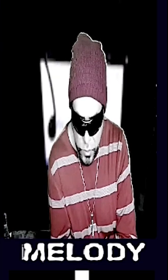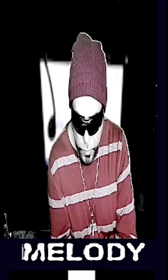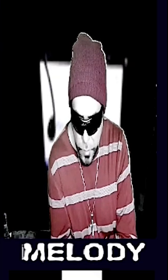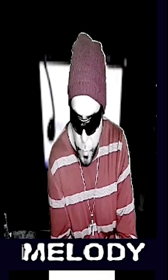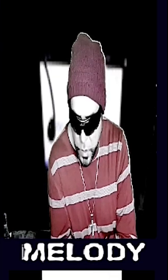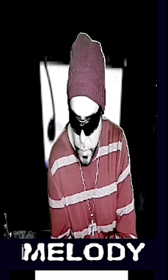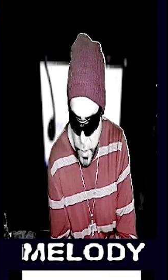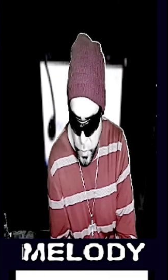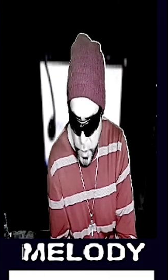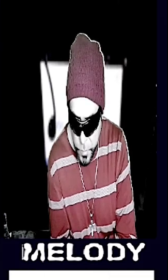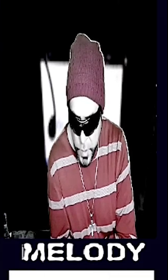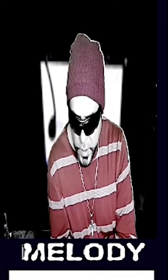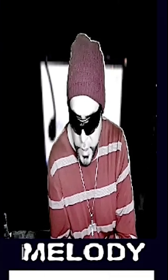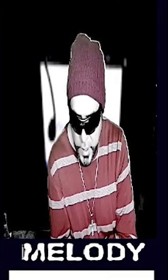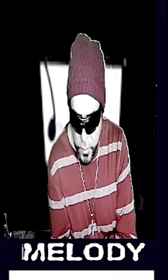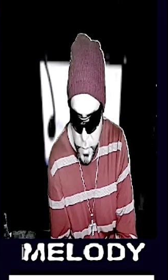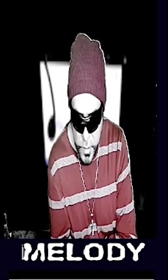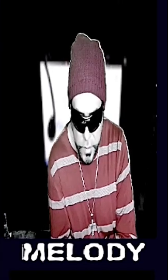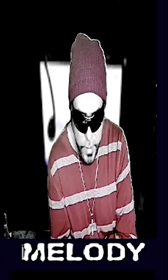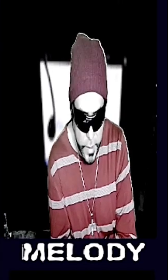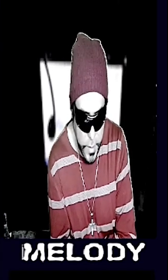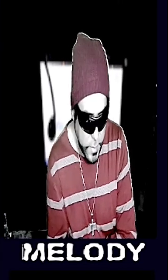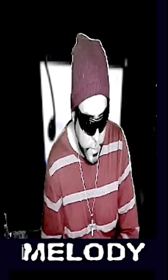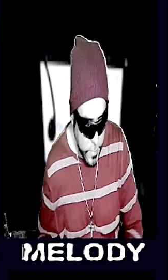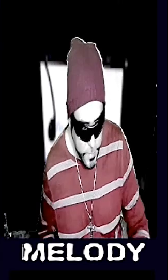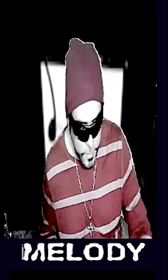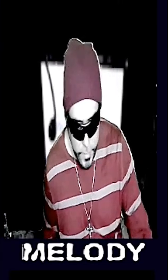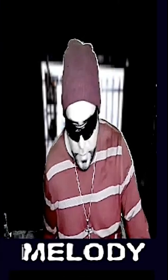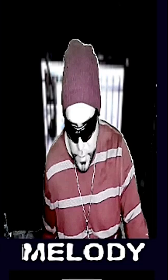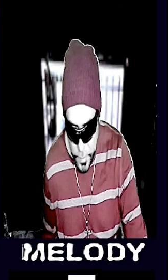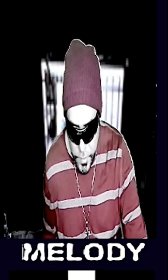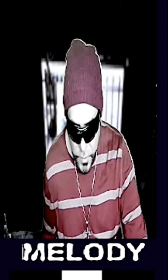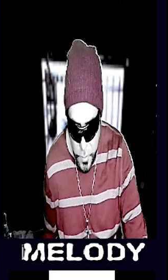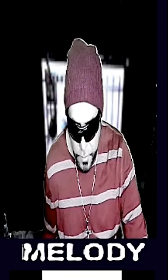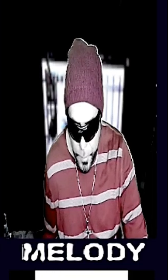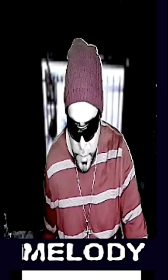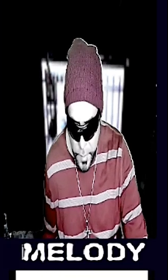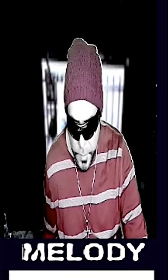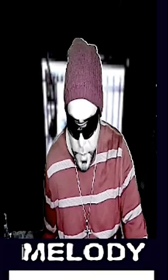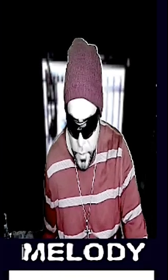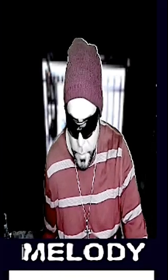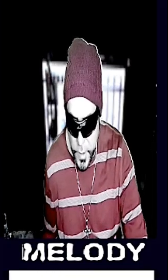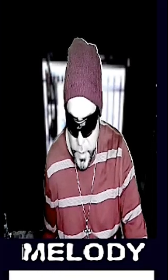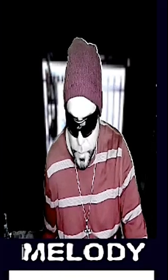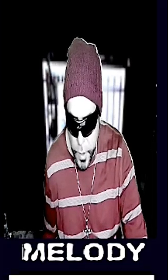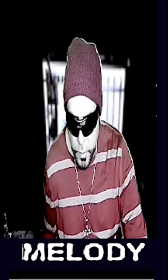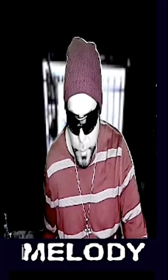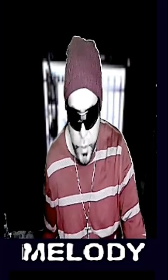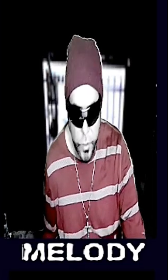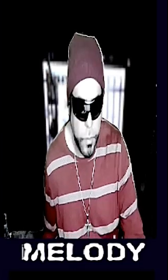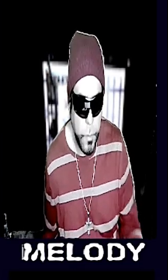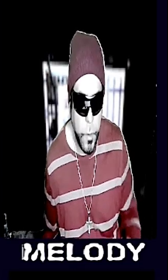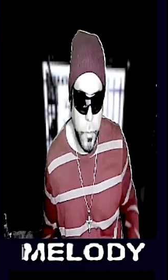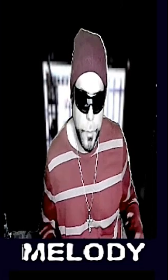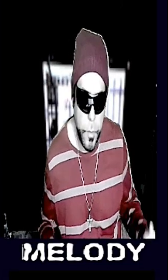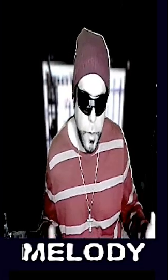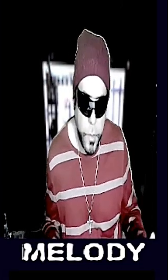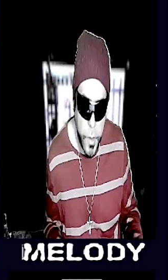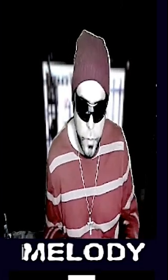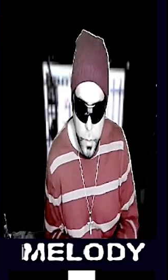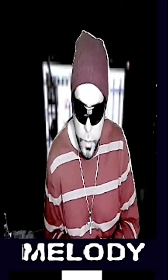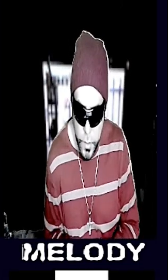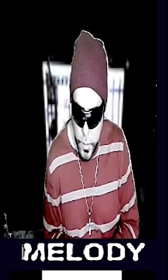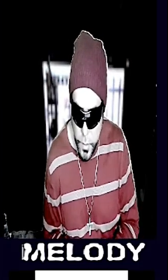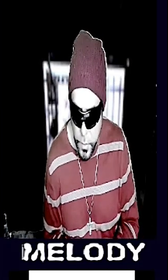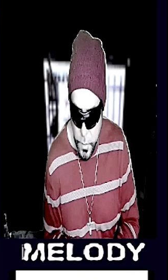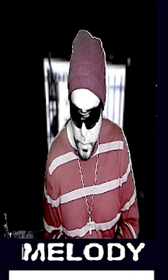con Los candidatos de su propio movimiento que aspiran a cargo de ese nivel obio Pues que el presidente No más por ahí comentó voy a